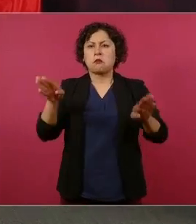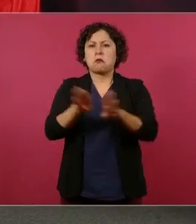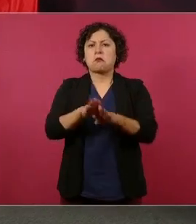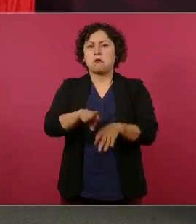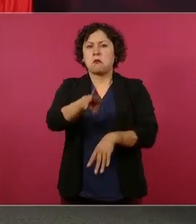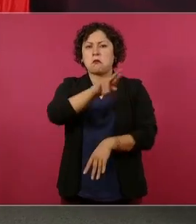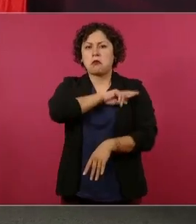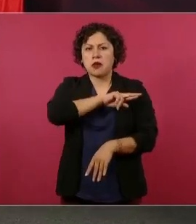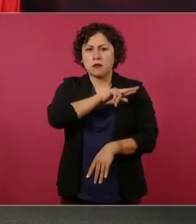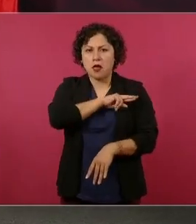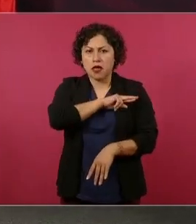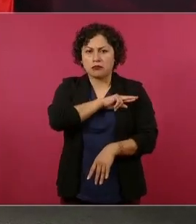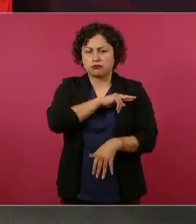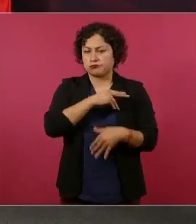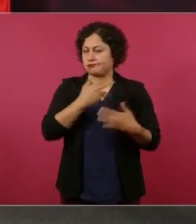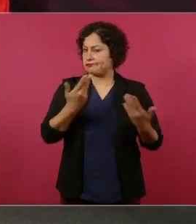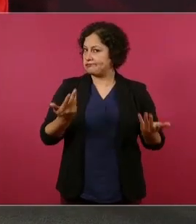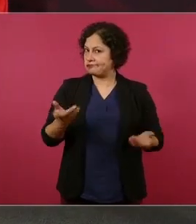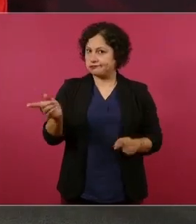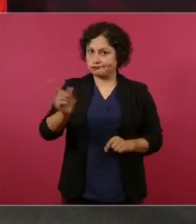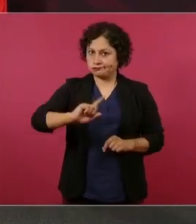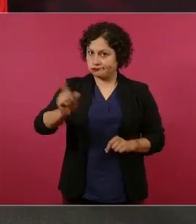ha logrado recuperar